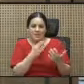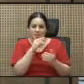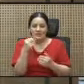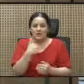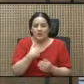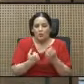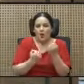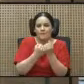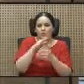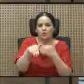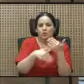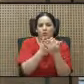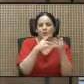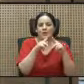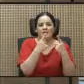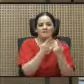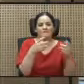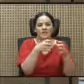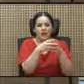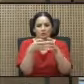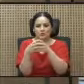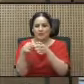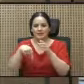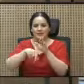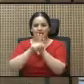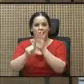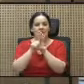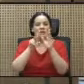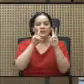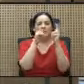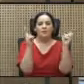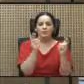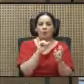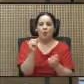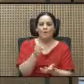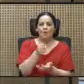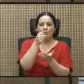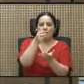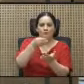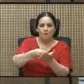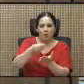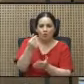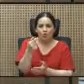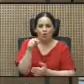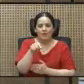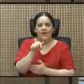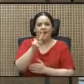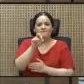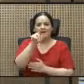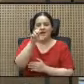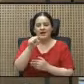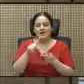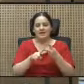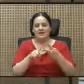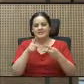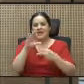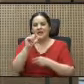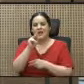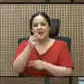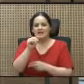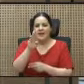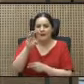prácticamente todas las fracciones legislativas en temas como lo son el fondo de avales, la producción de cáñamo y cannabis